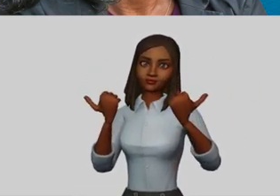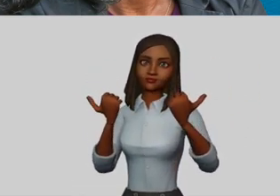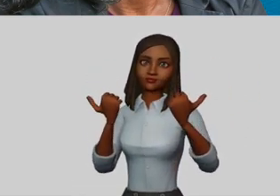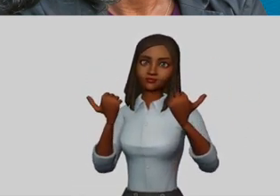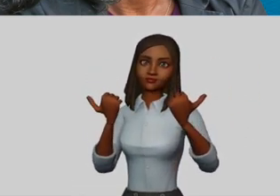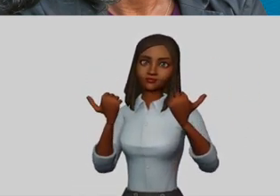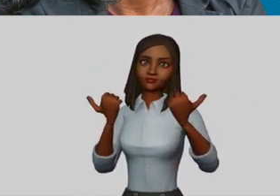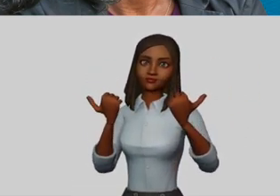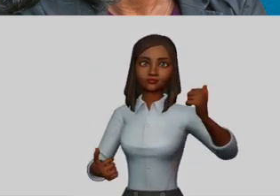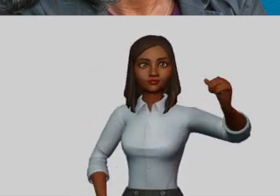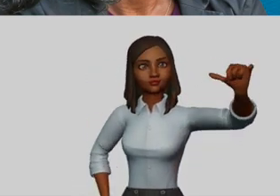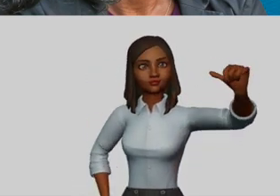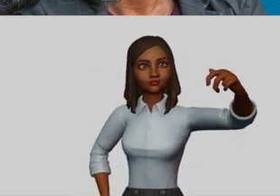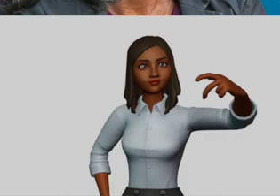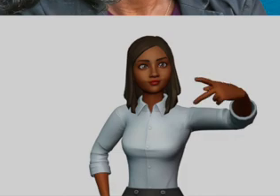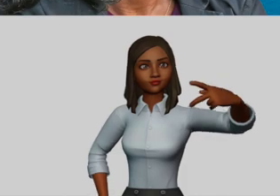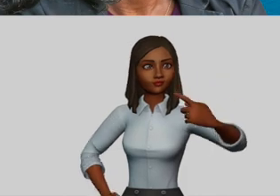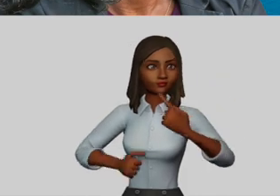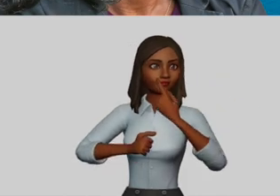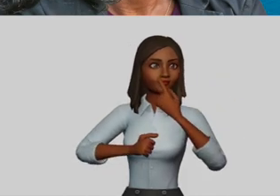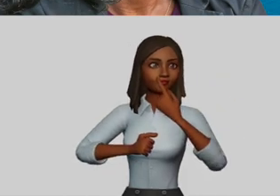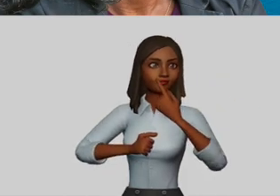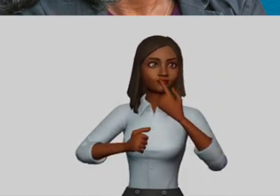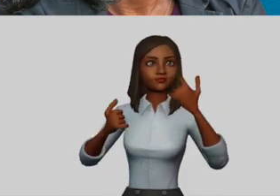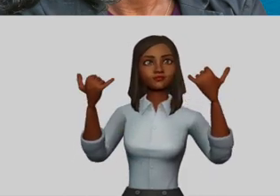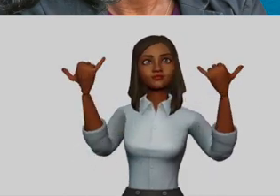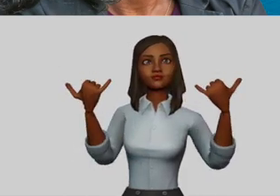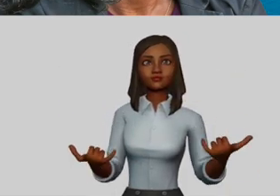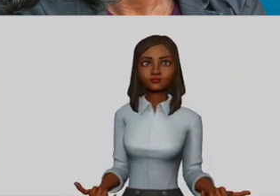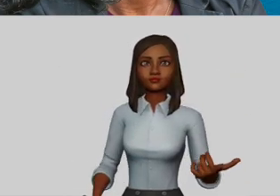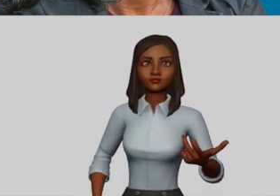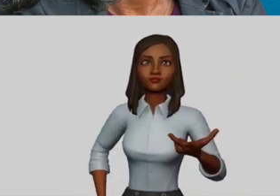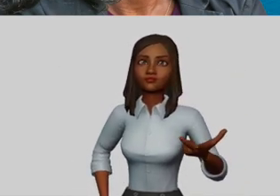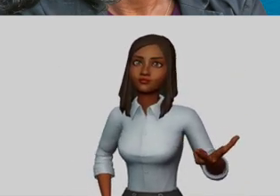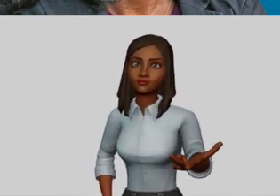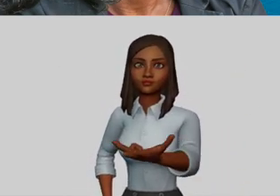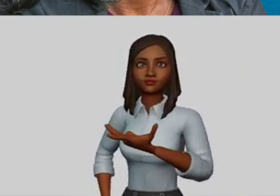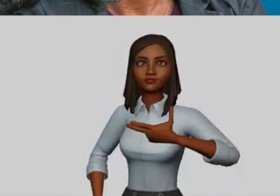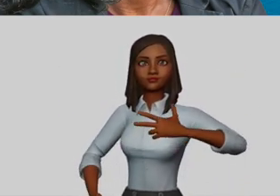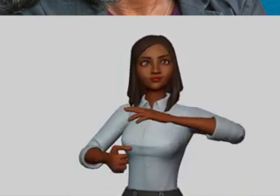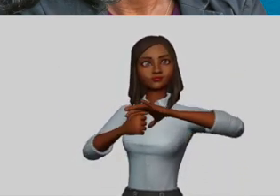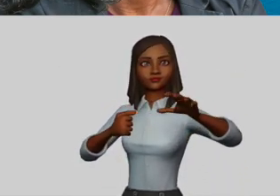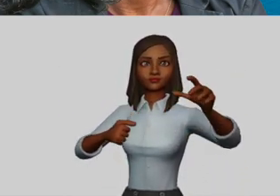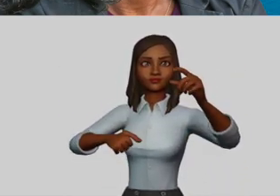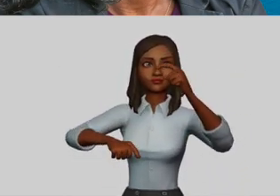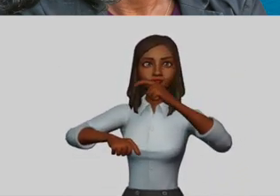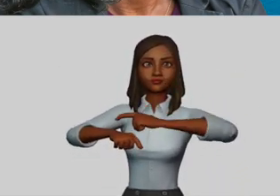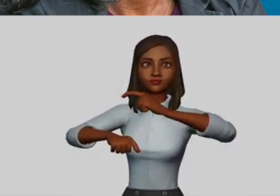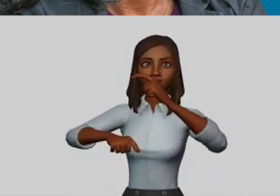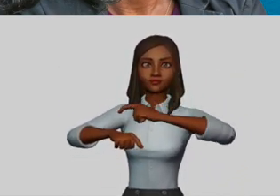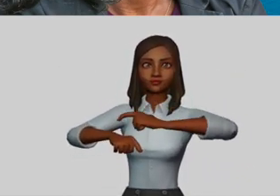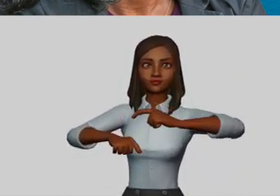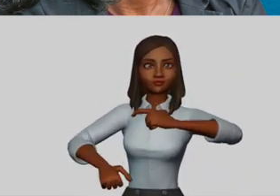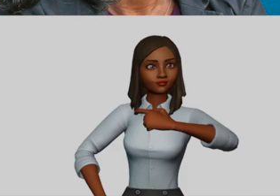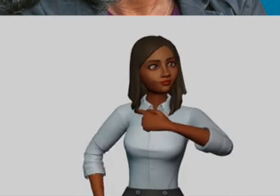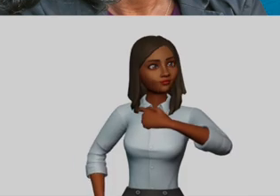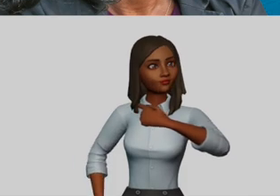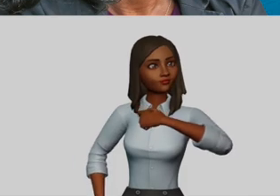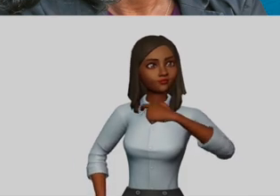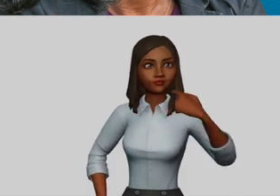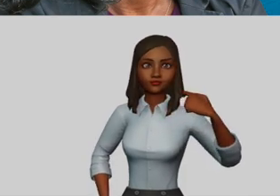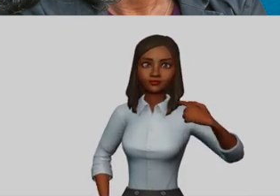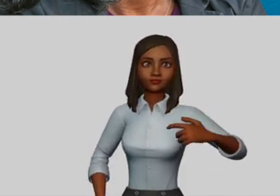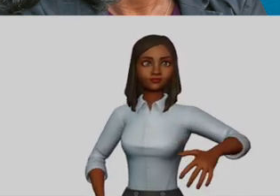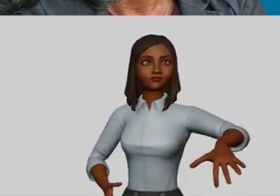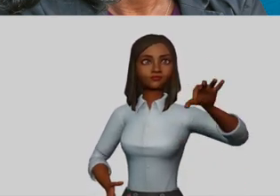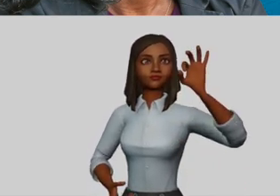que tienen un interés, porque aquí hay una ley que se le llama American with Disability Act. Uh-huh. Entonces,